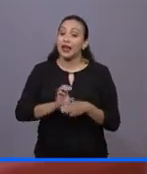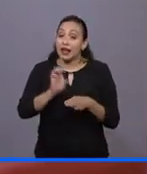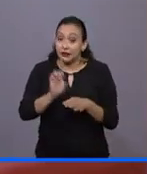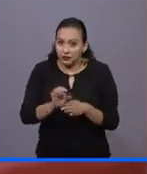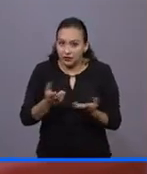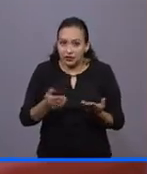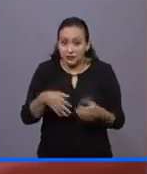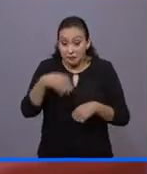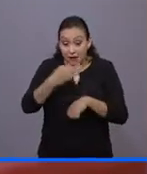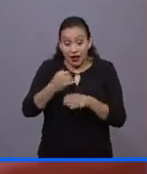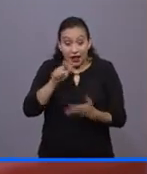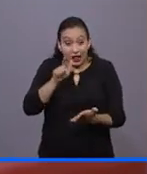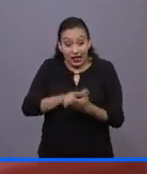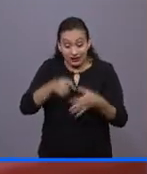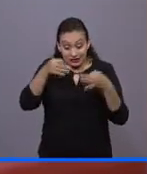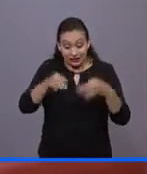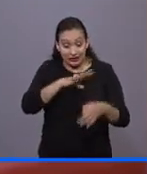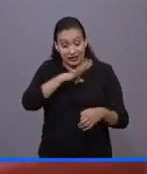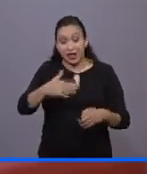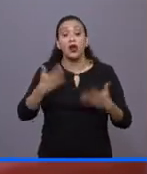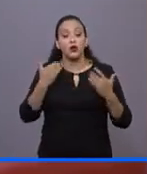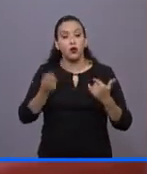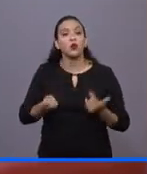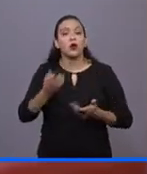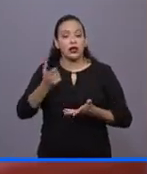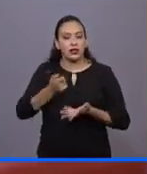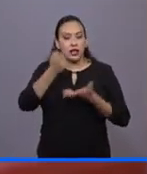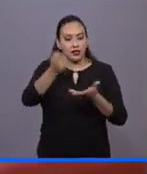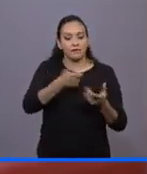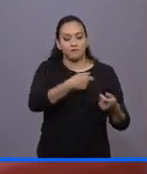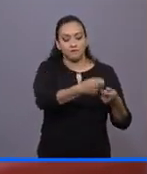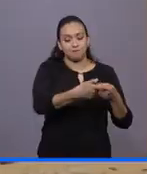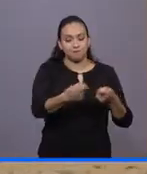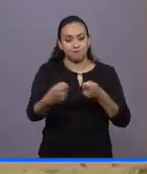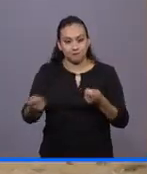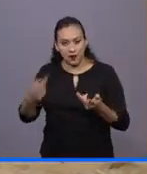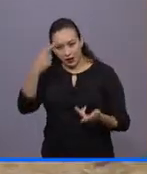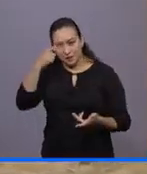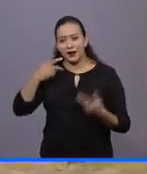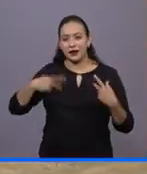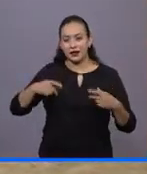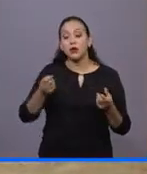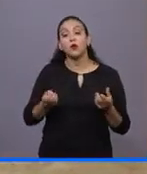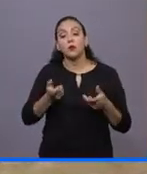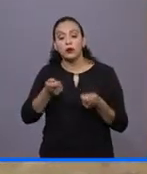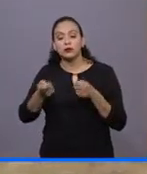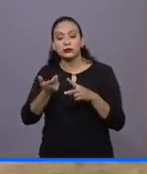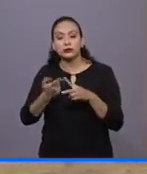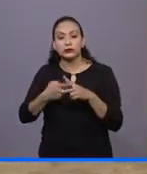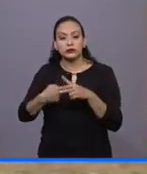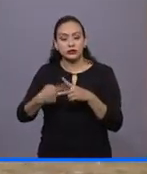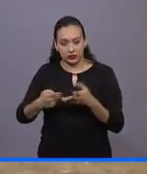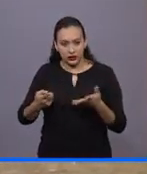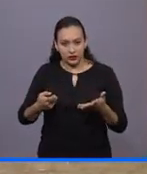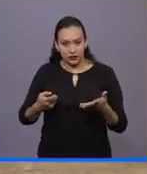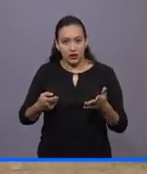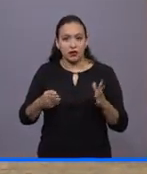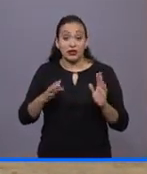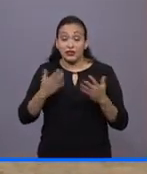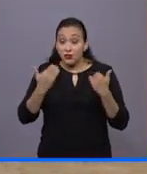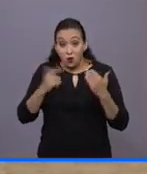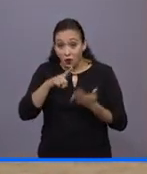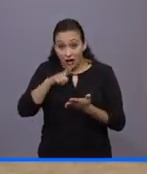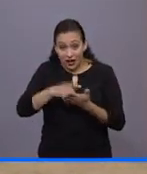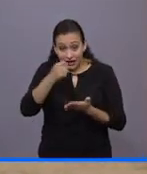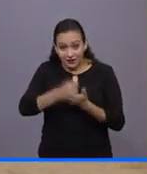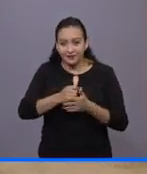con la legislación general que defina la forma de distribuir, calendarizar y fiscalizar estos recursos asignados a estas comunidades,